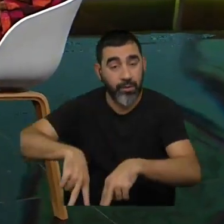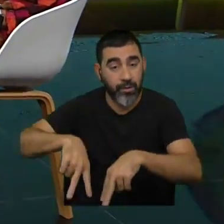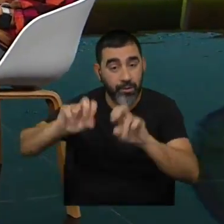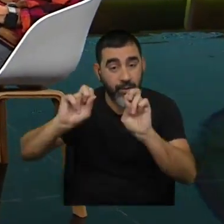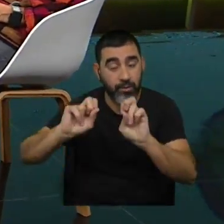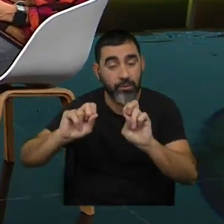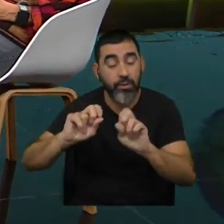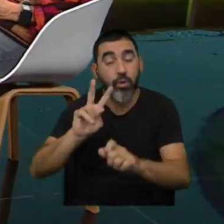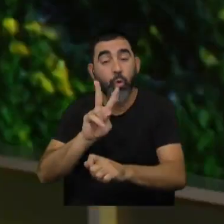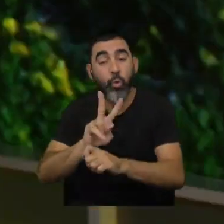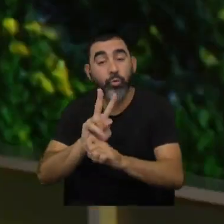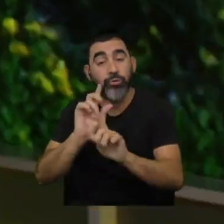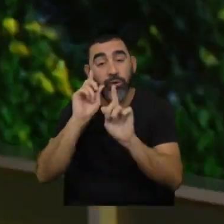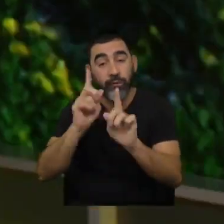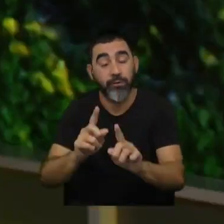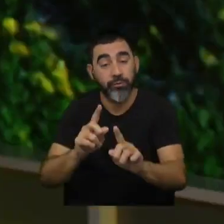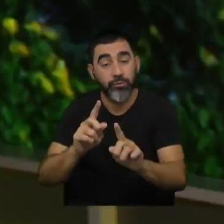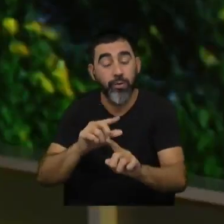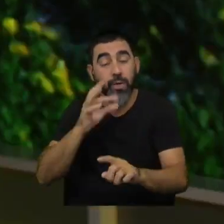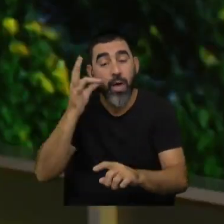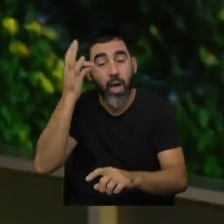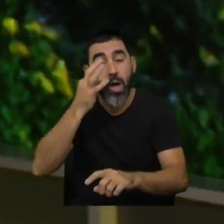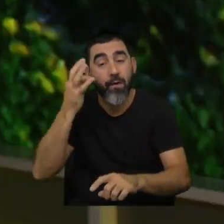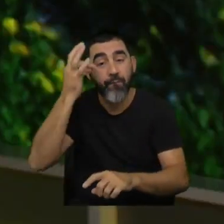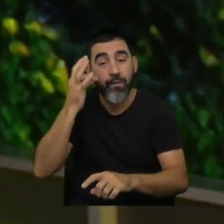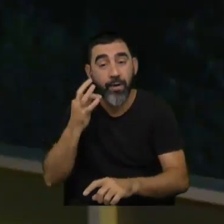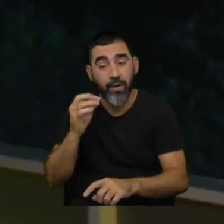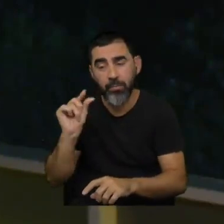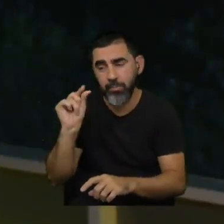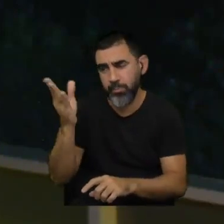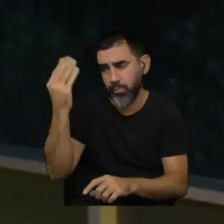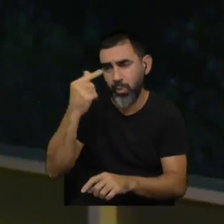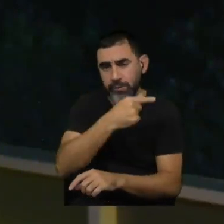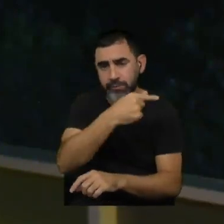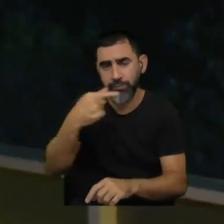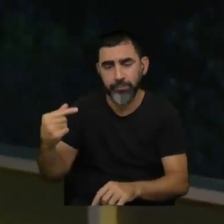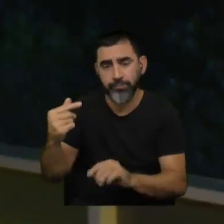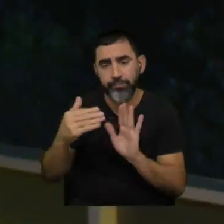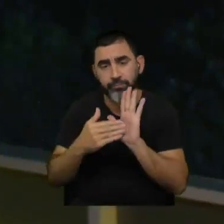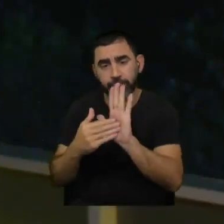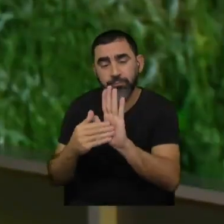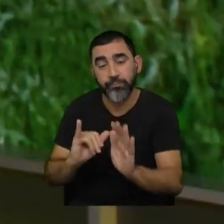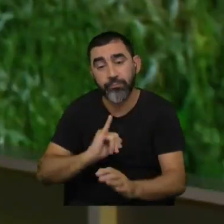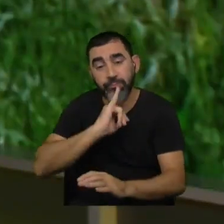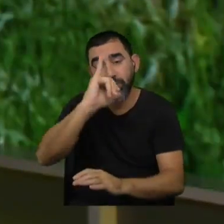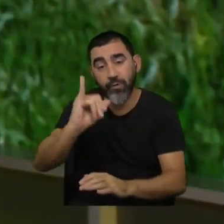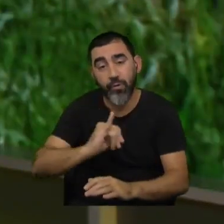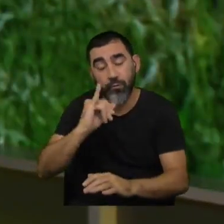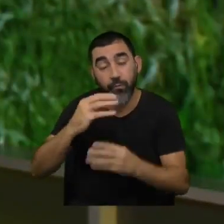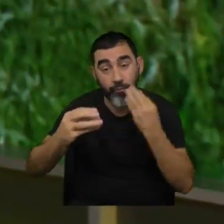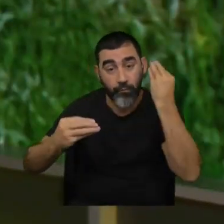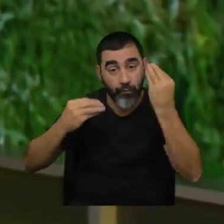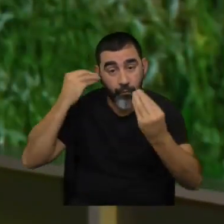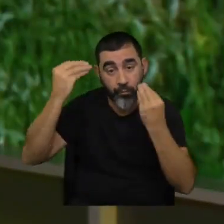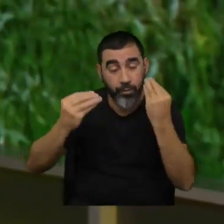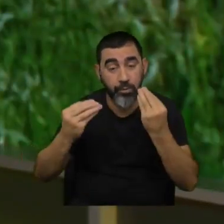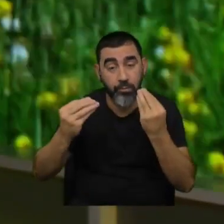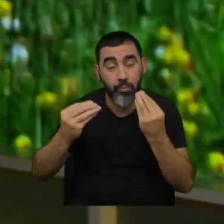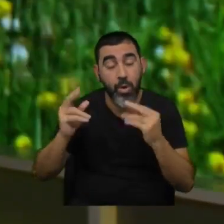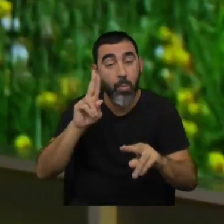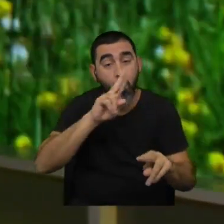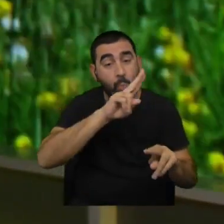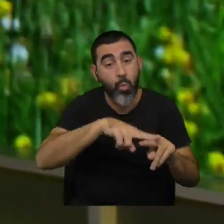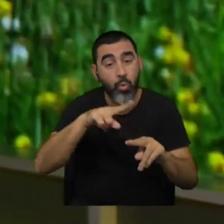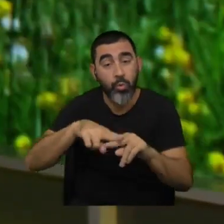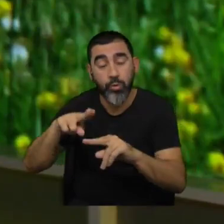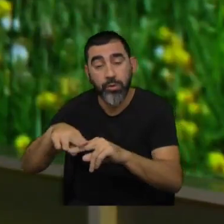de conservación de las abejas, y hace muy pocas semanas presentaron un informe bastante preocupante en cuanto a lo que es la mortandad de